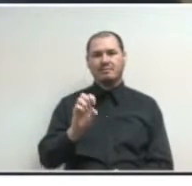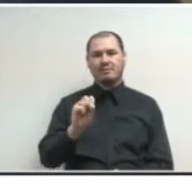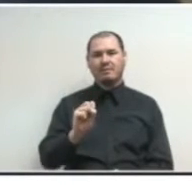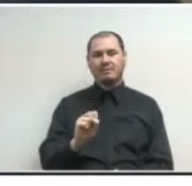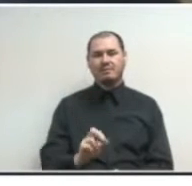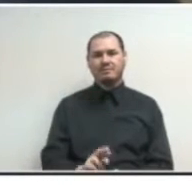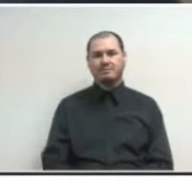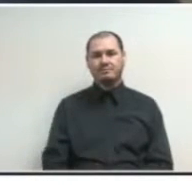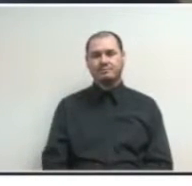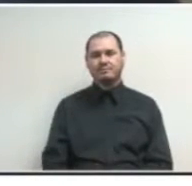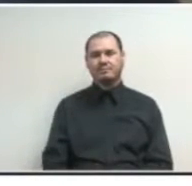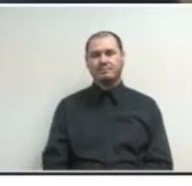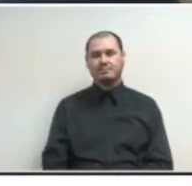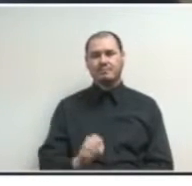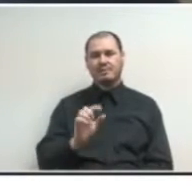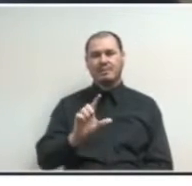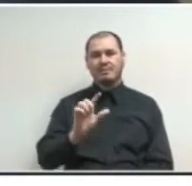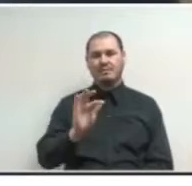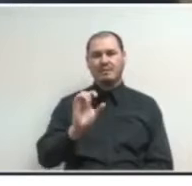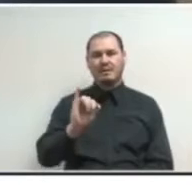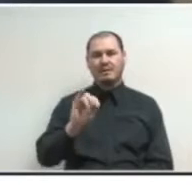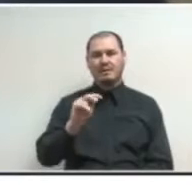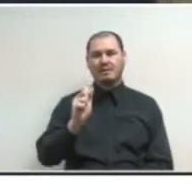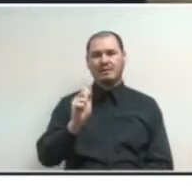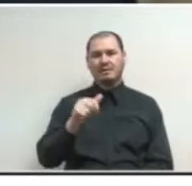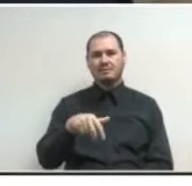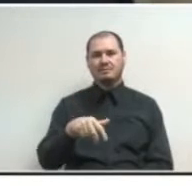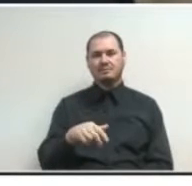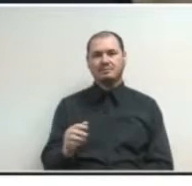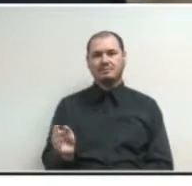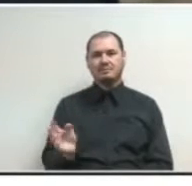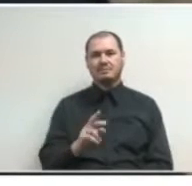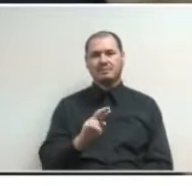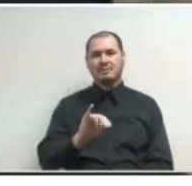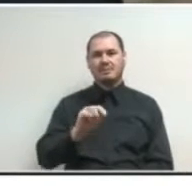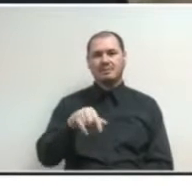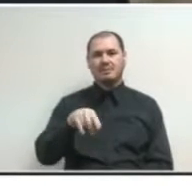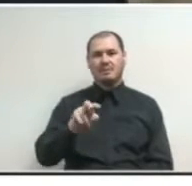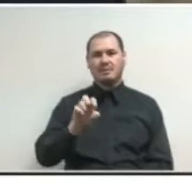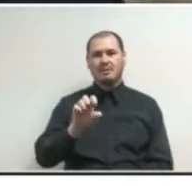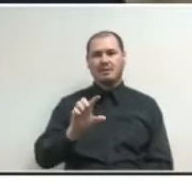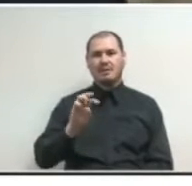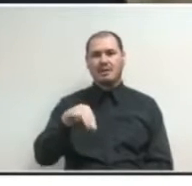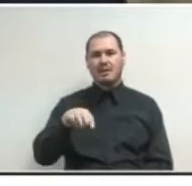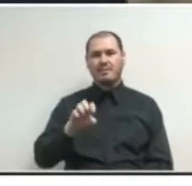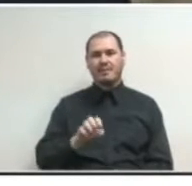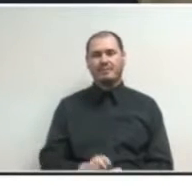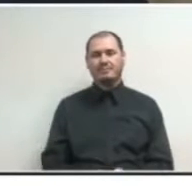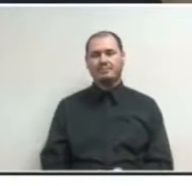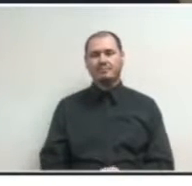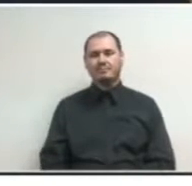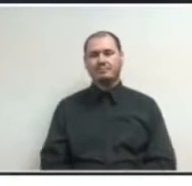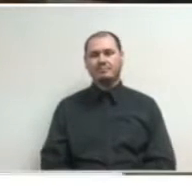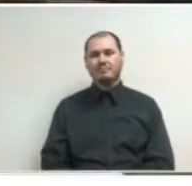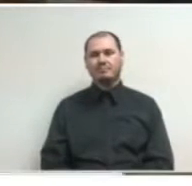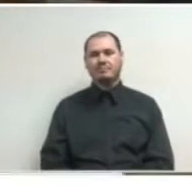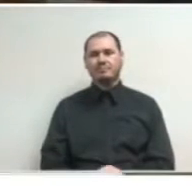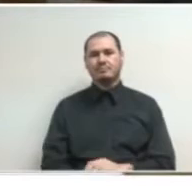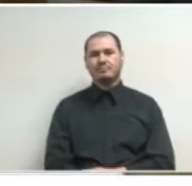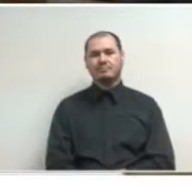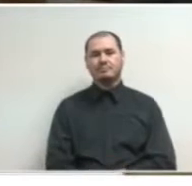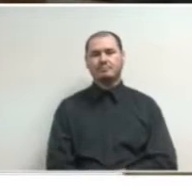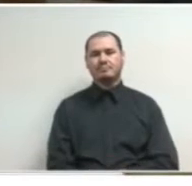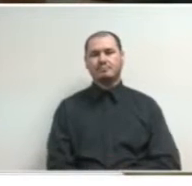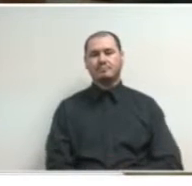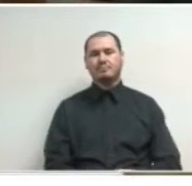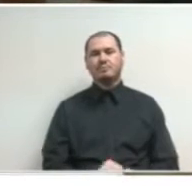Luisa Magna Valdez de Fleitas, Raúl Gómez, Rubén Darío Riquelme, con Abase, a proponer de agenda